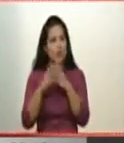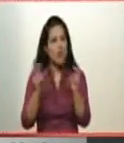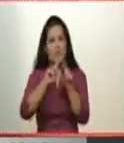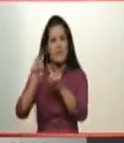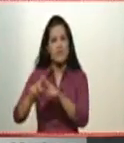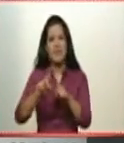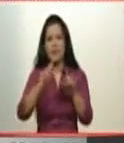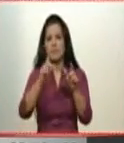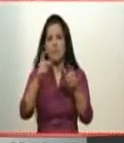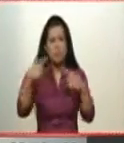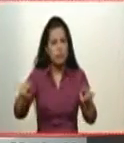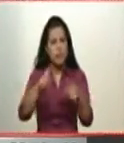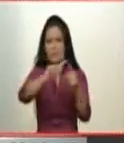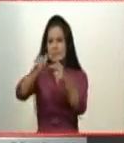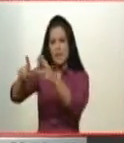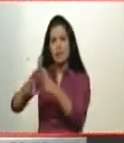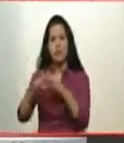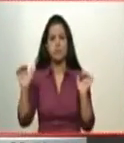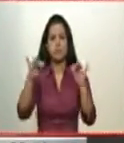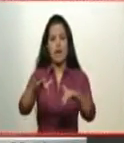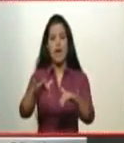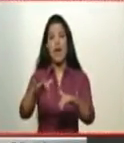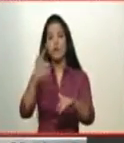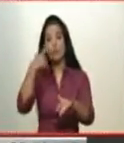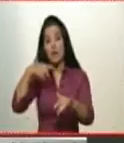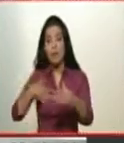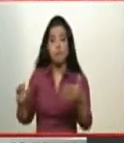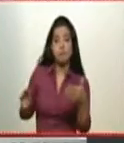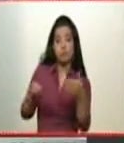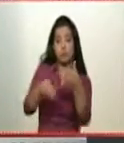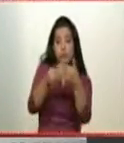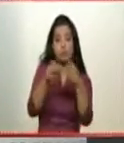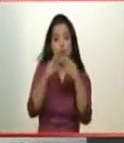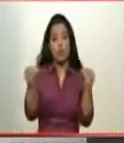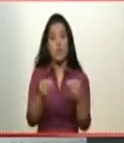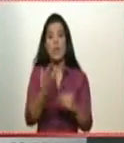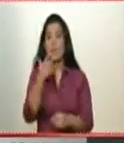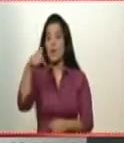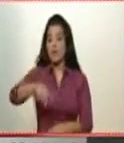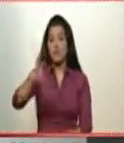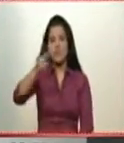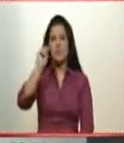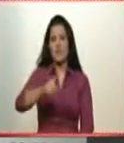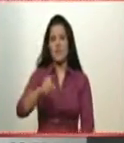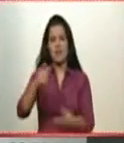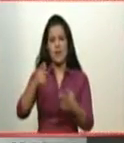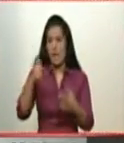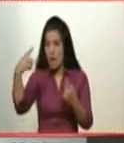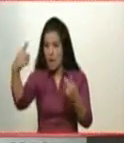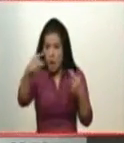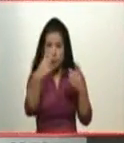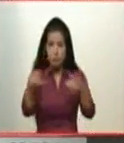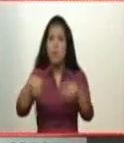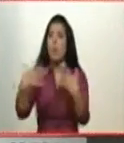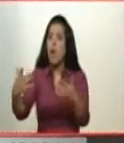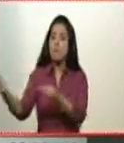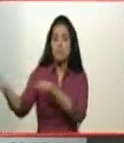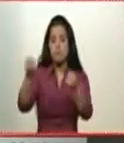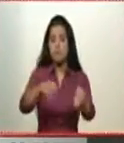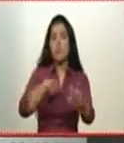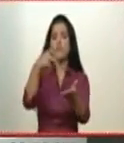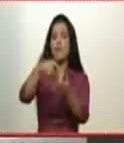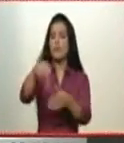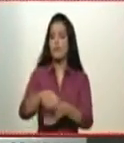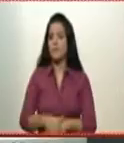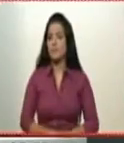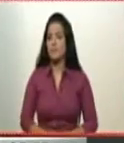lo identificaremos para incluirlo, porque está pensado que sea que todo lo que suena en este país esté presente en este ciclo. Esta actividad es el